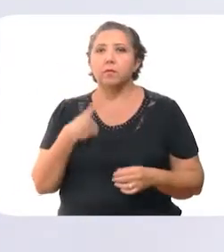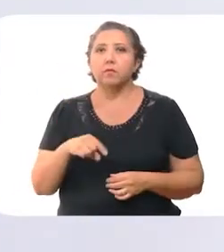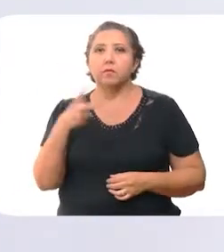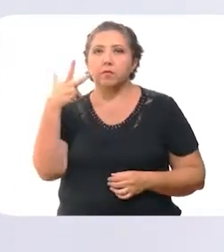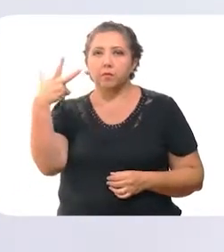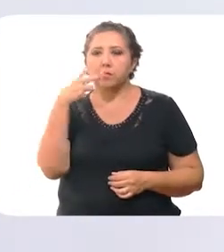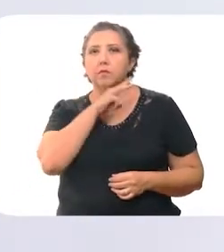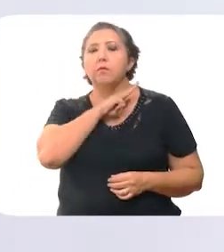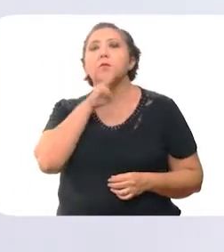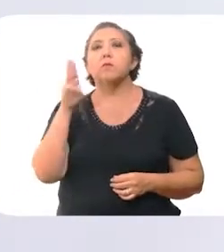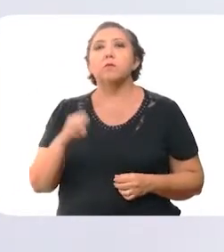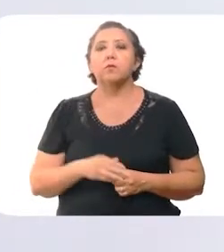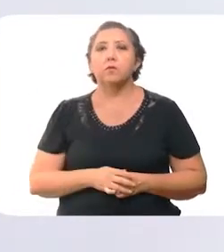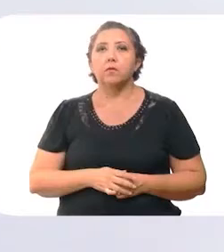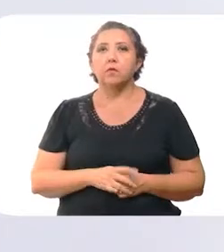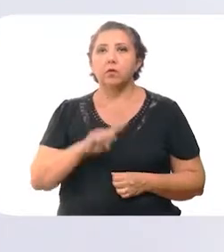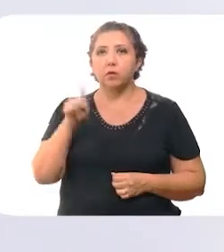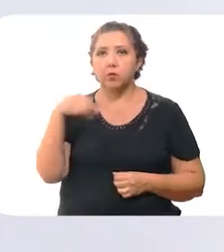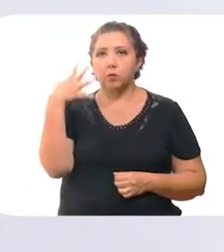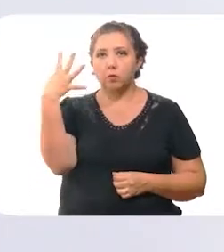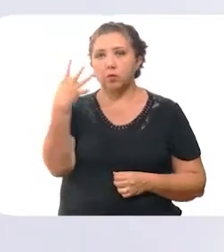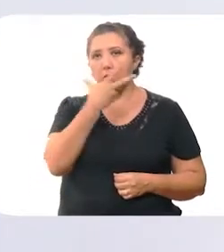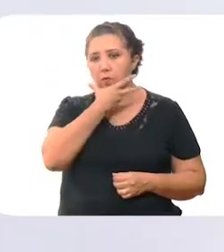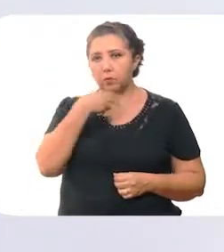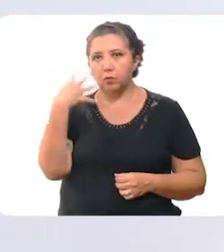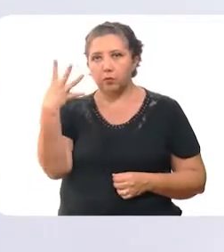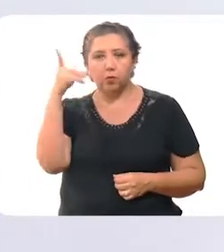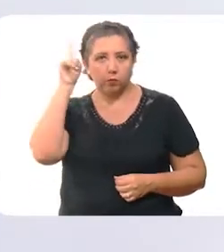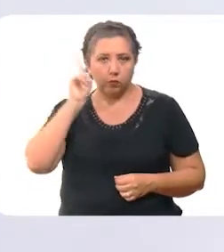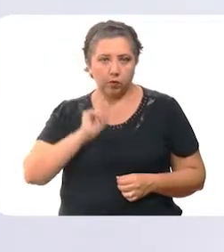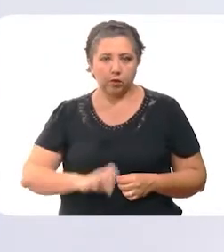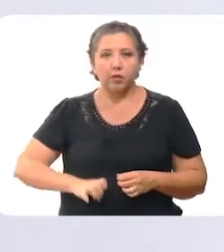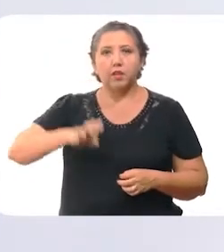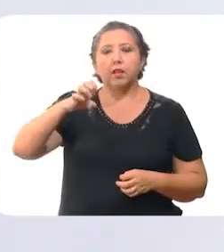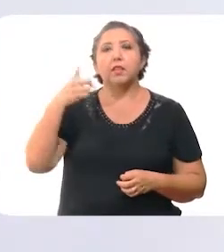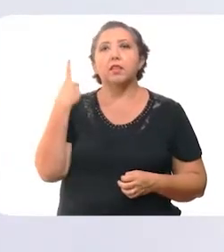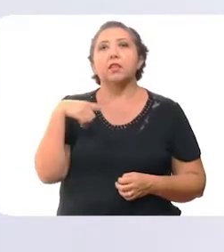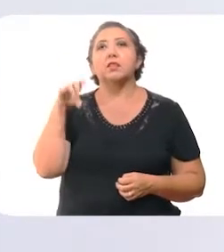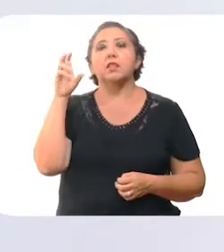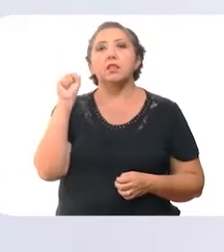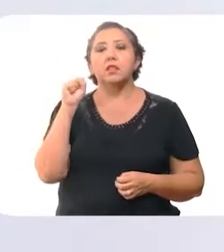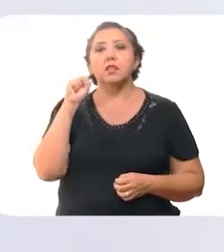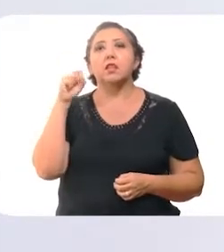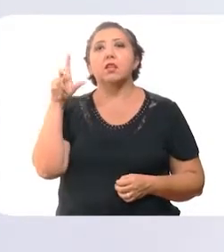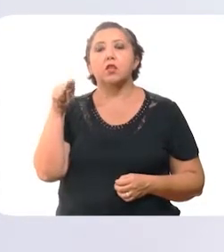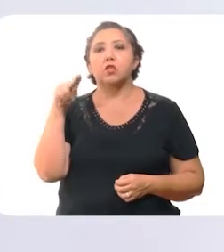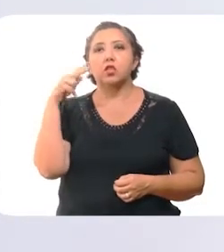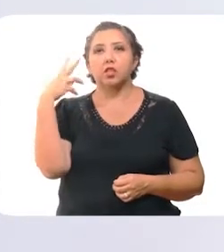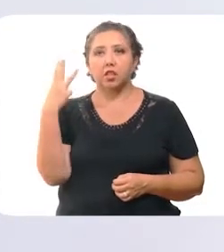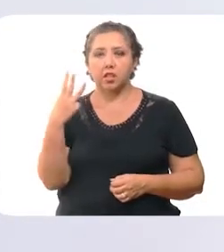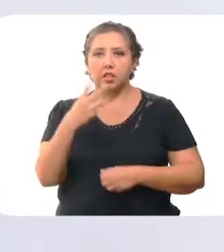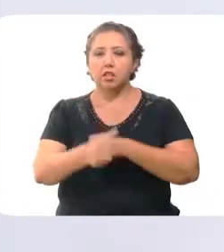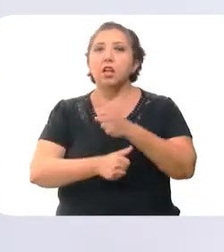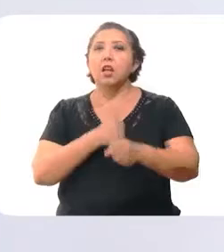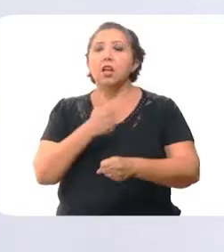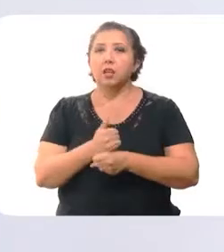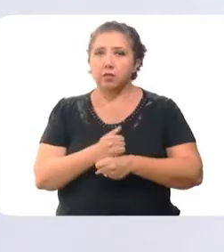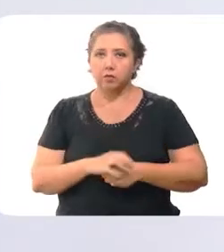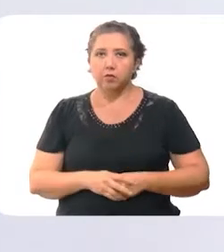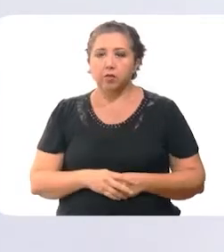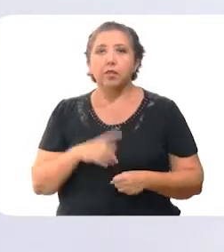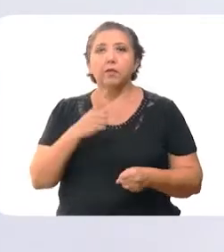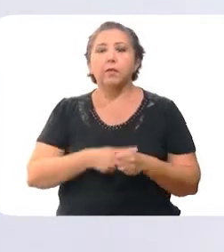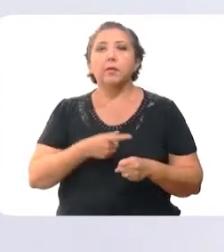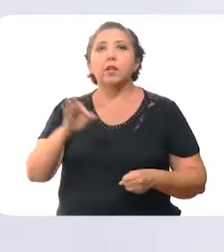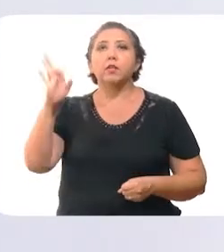informamos de 8 fallecimientos. Son 4 hombres y 4 mujeres, de un rango de edad de 60 a 83 años.